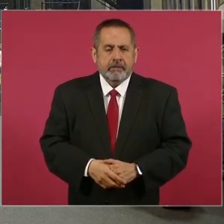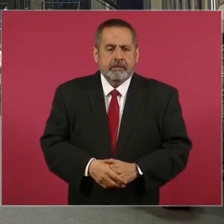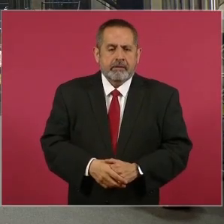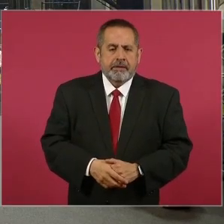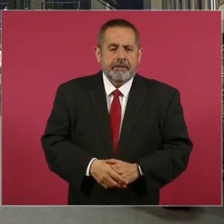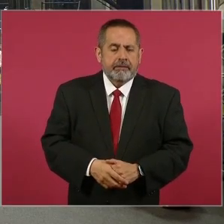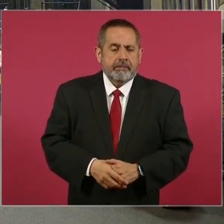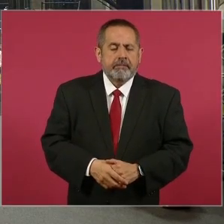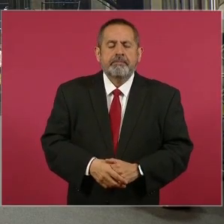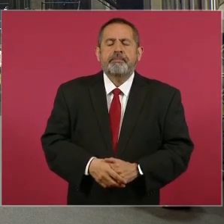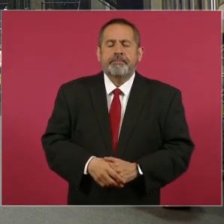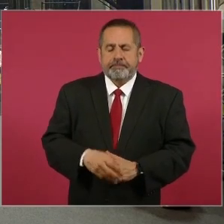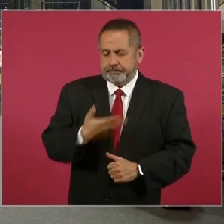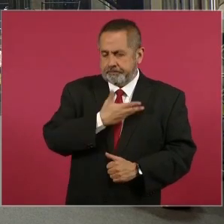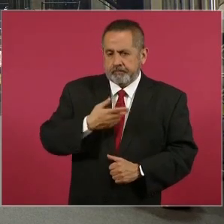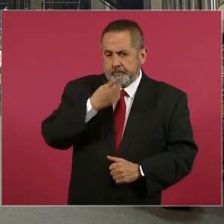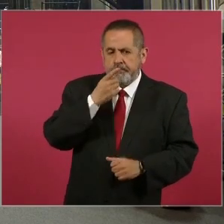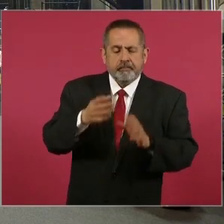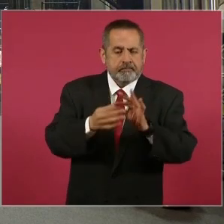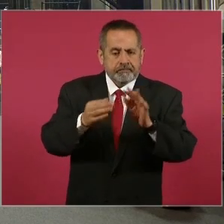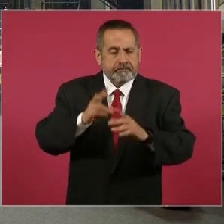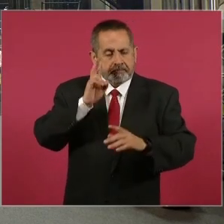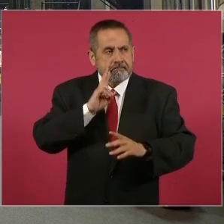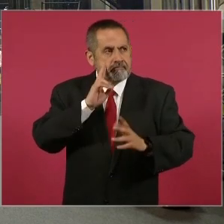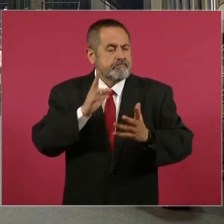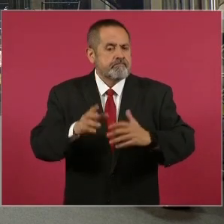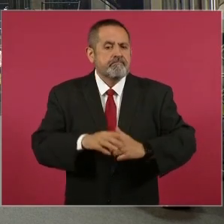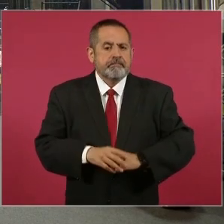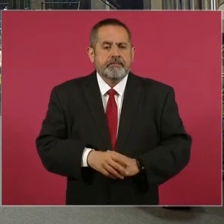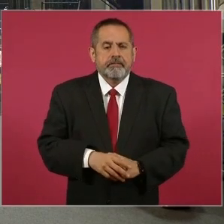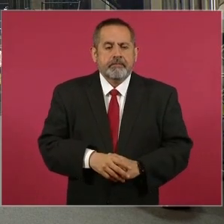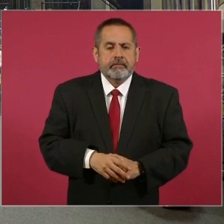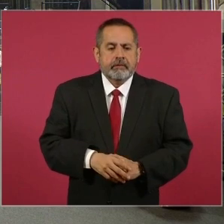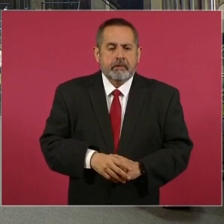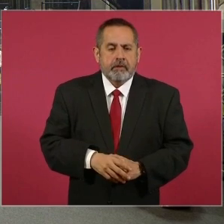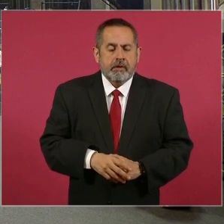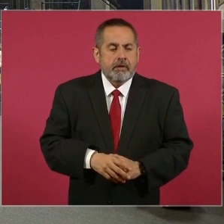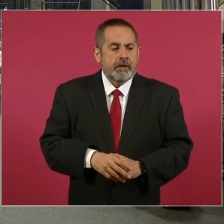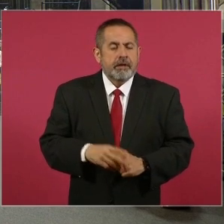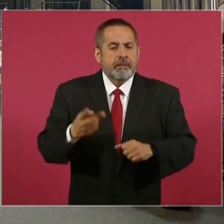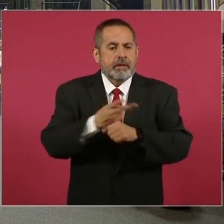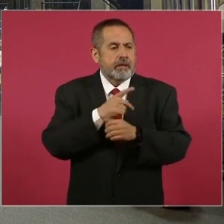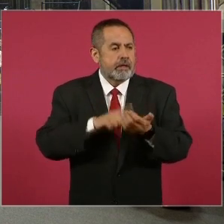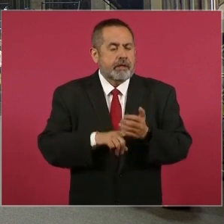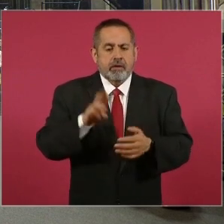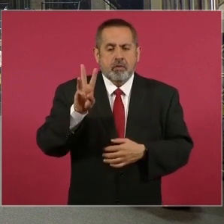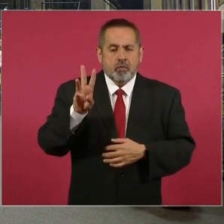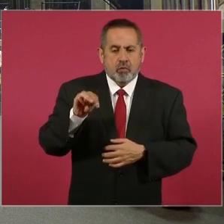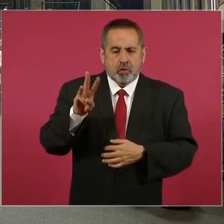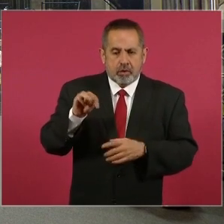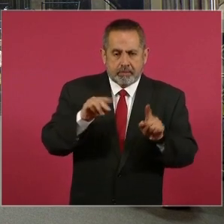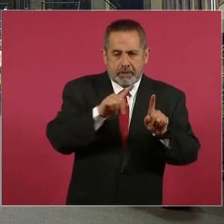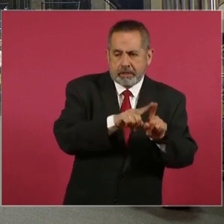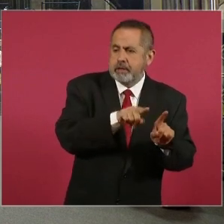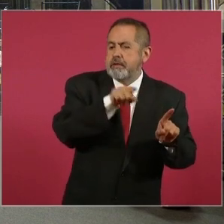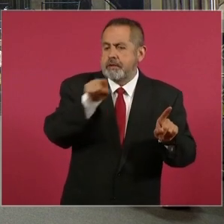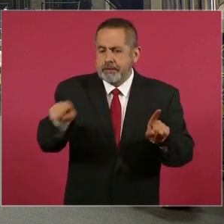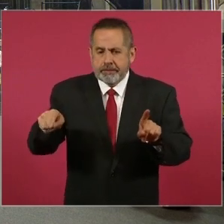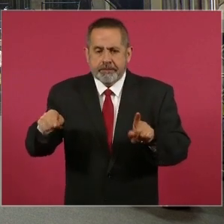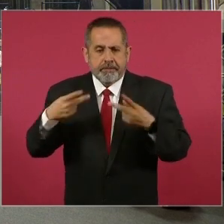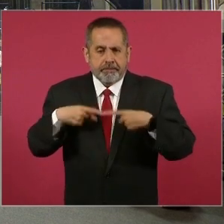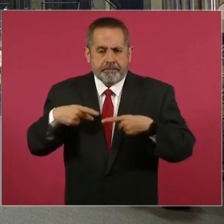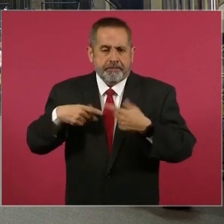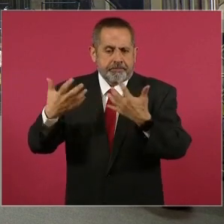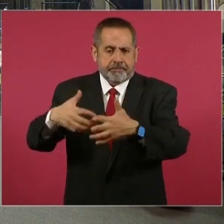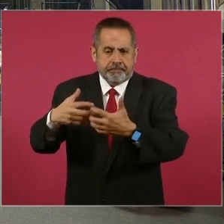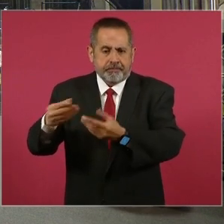a ver qué hacemos con los proveedores lo de Walmart